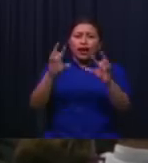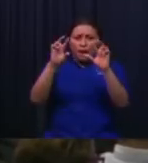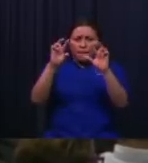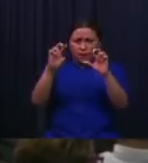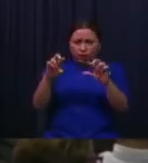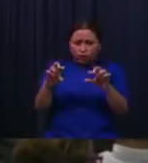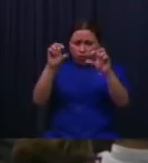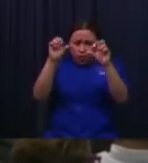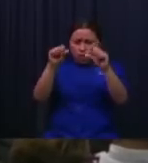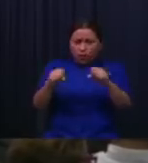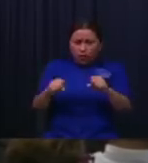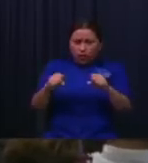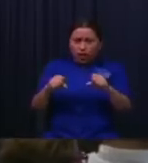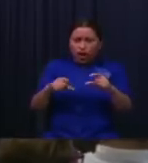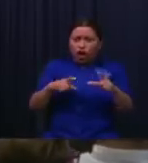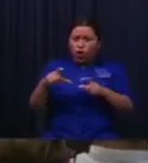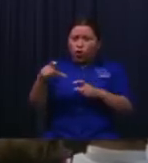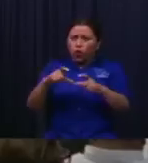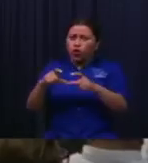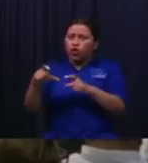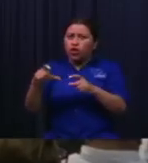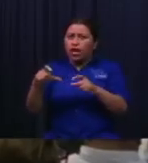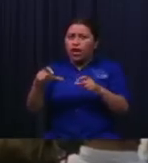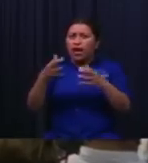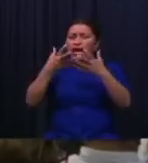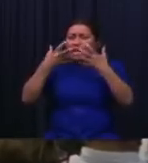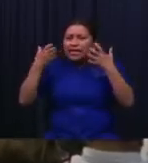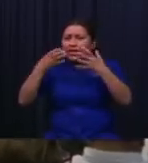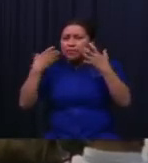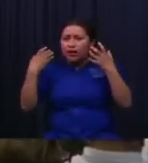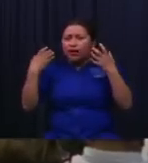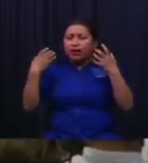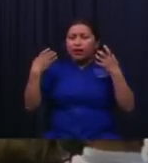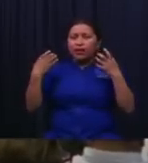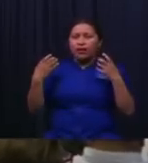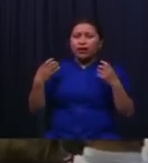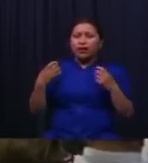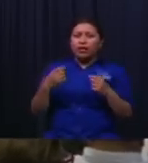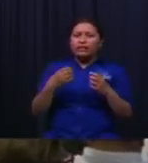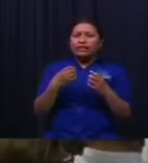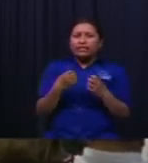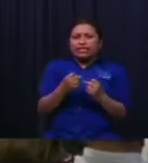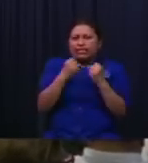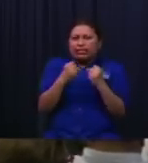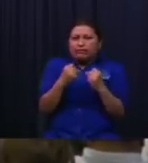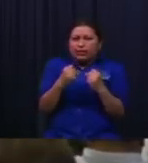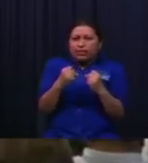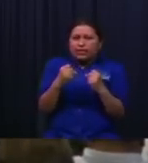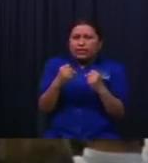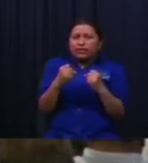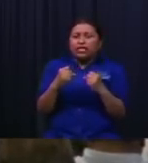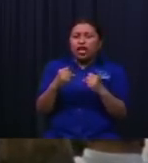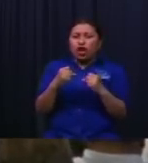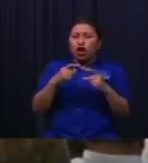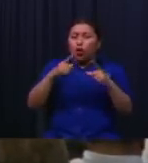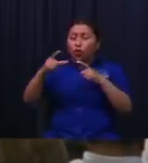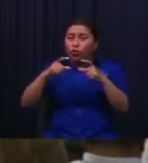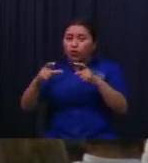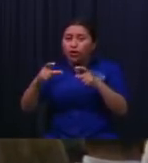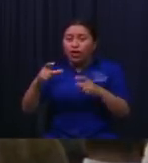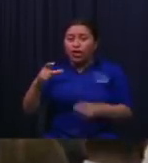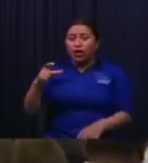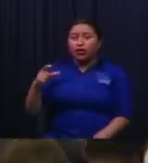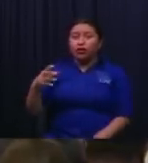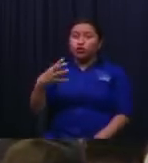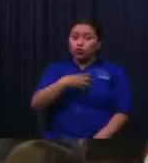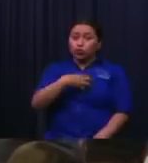domando toda clase de fieras, aves, reptiles y animales marinos. Sin embargo, es incapaz